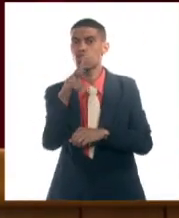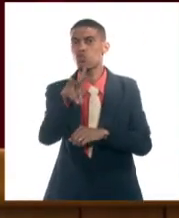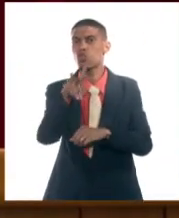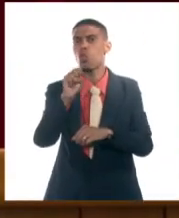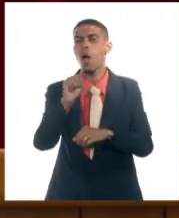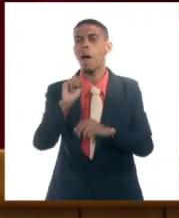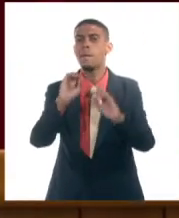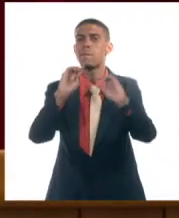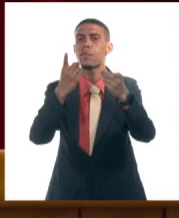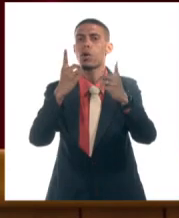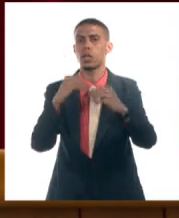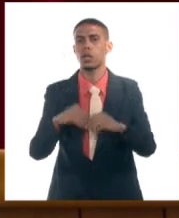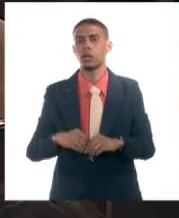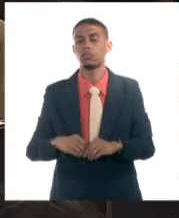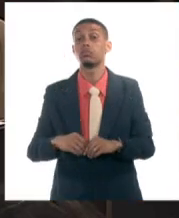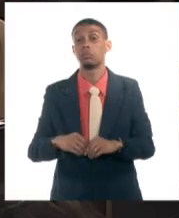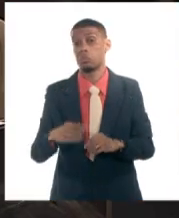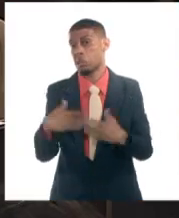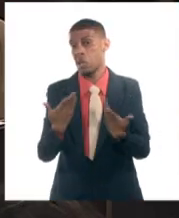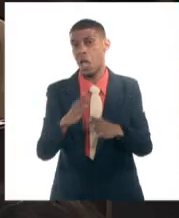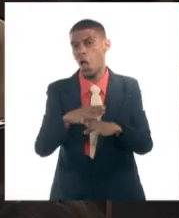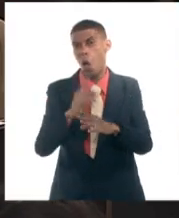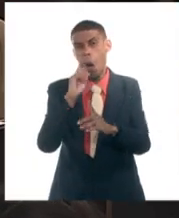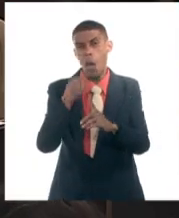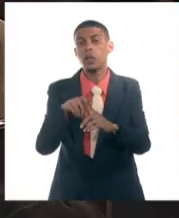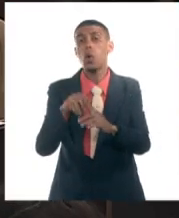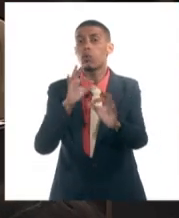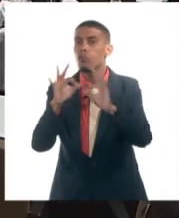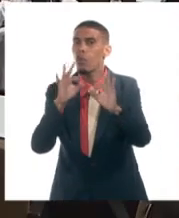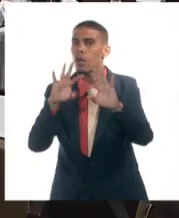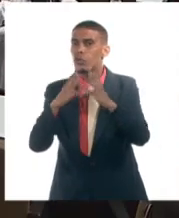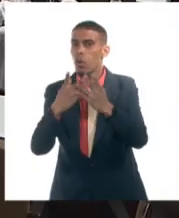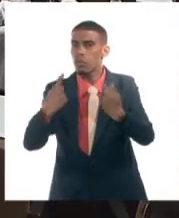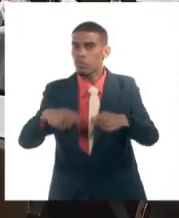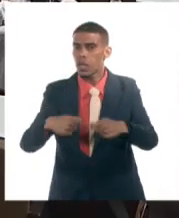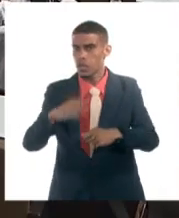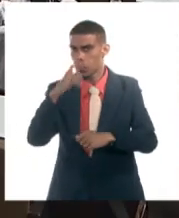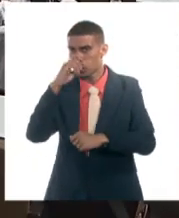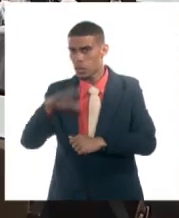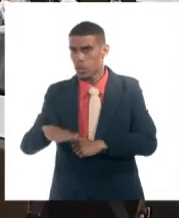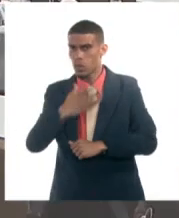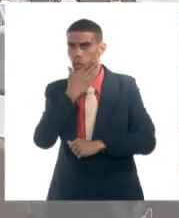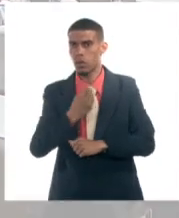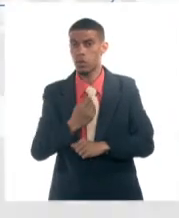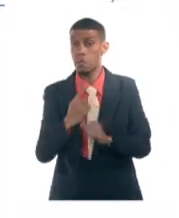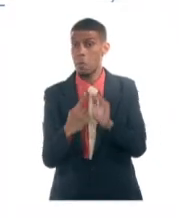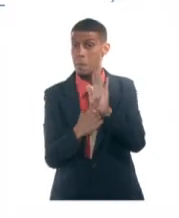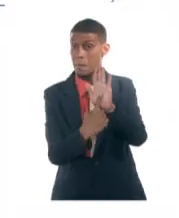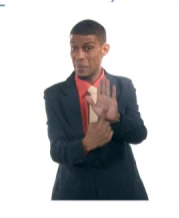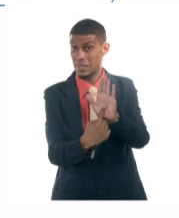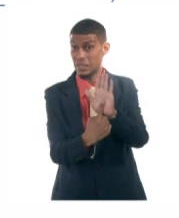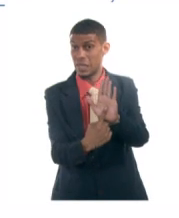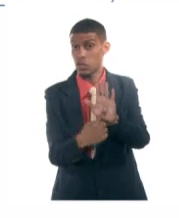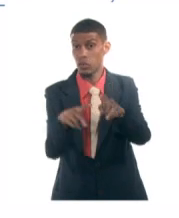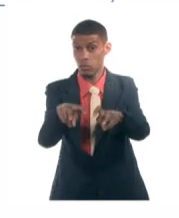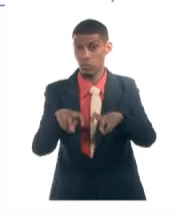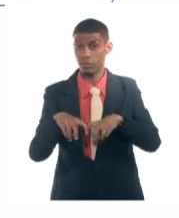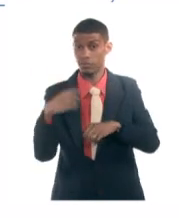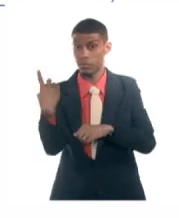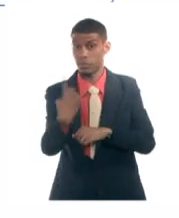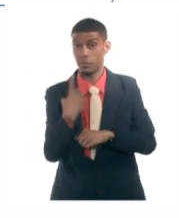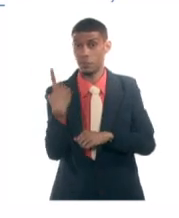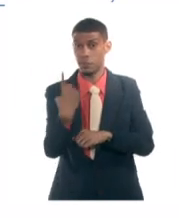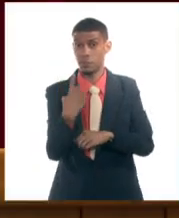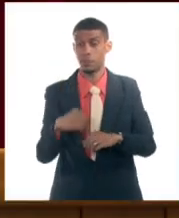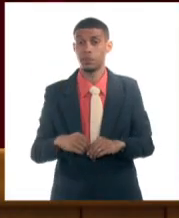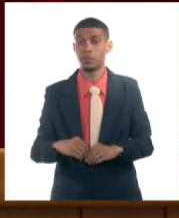proteger los derechos y deberes de los niños, adolescentes y jóvenes. Durante su presentación en la sesión plenaria de la décima legislatura,